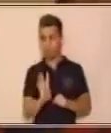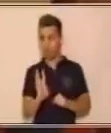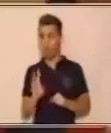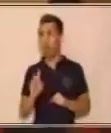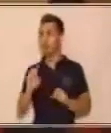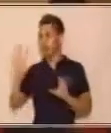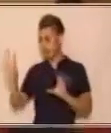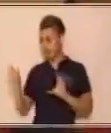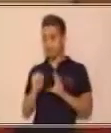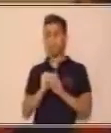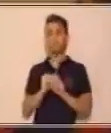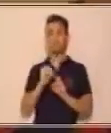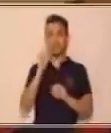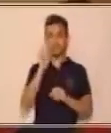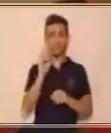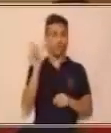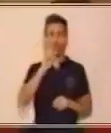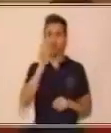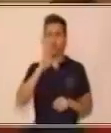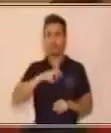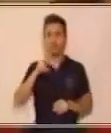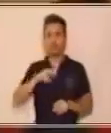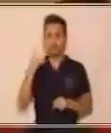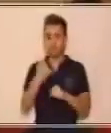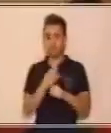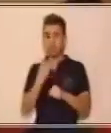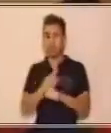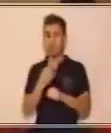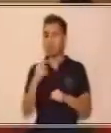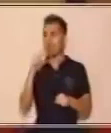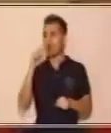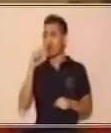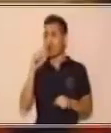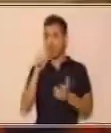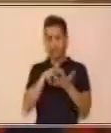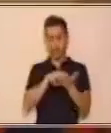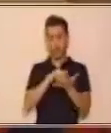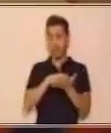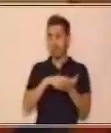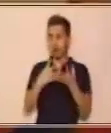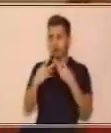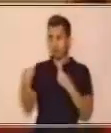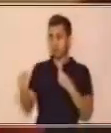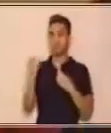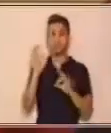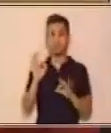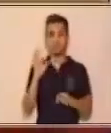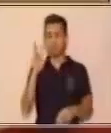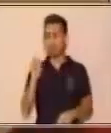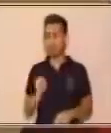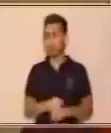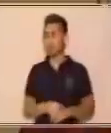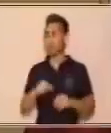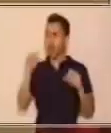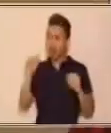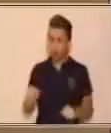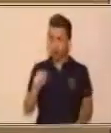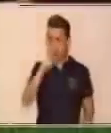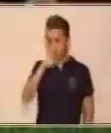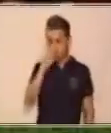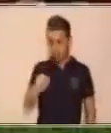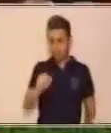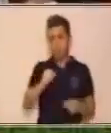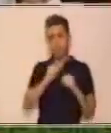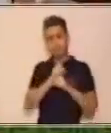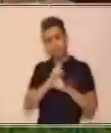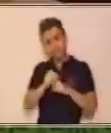40. No tuve que usar la calculadora y llegué a un resultado muy práctico. Entonces, te desafío a que sigas practicando en